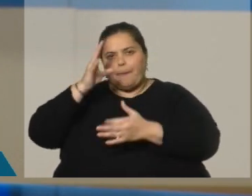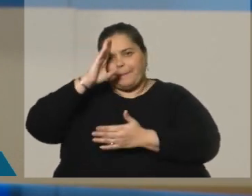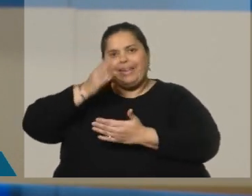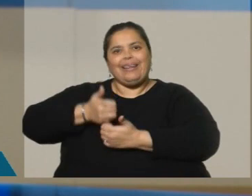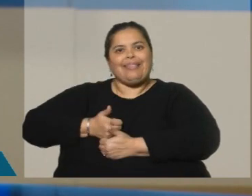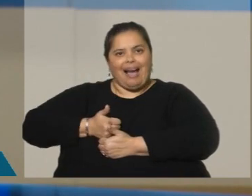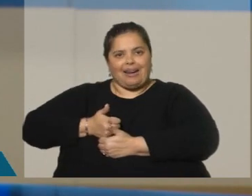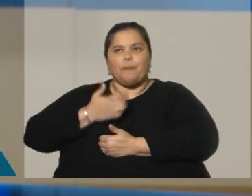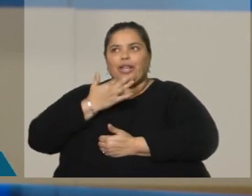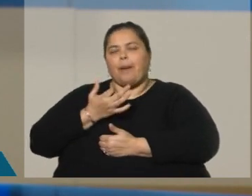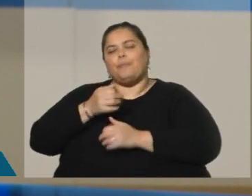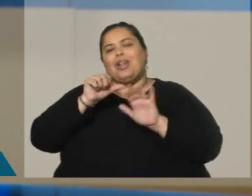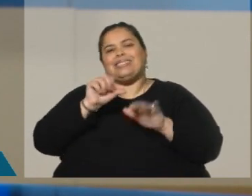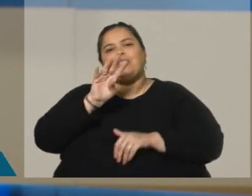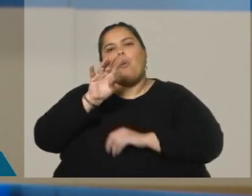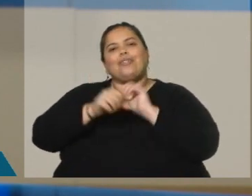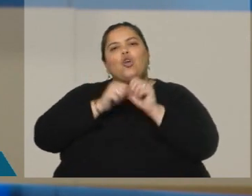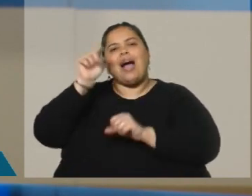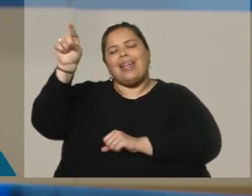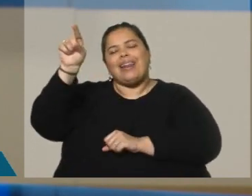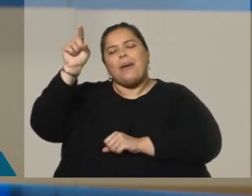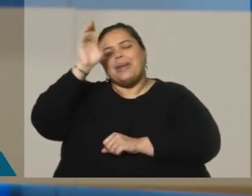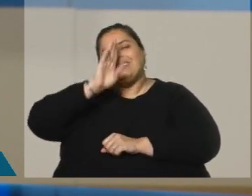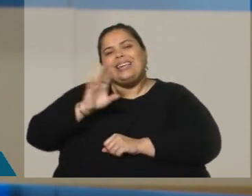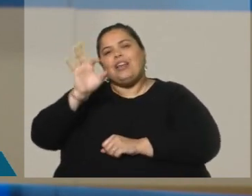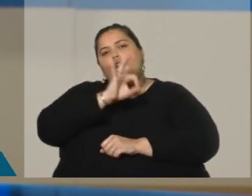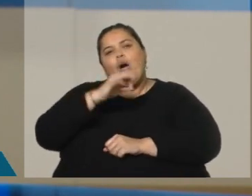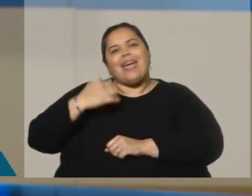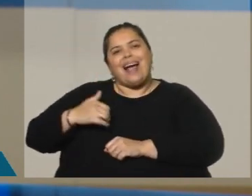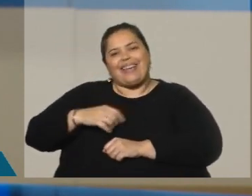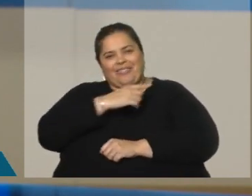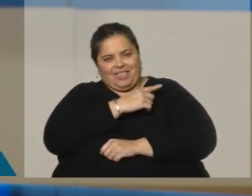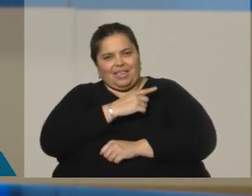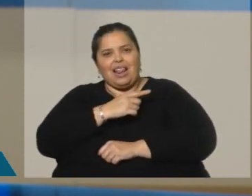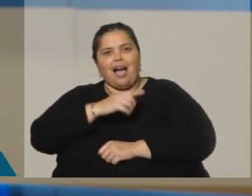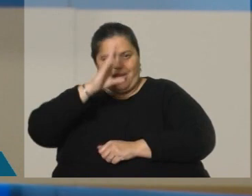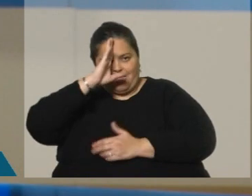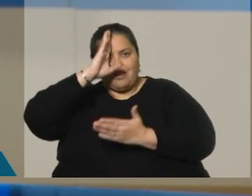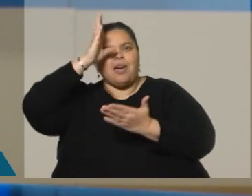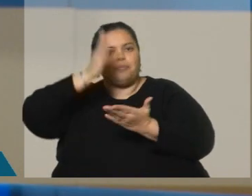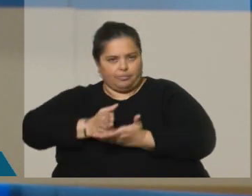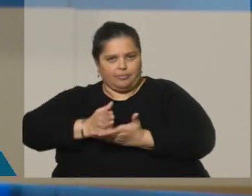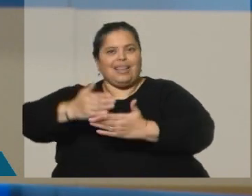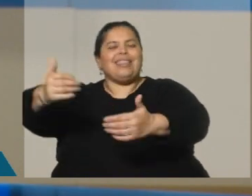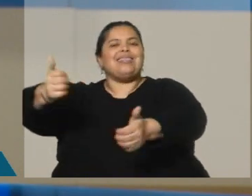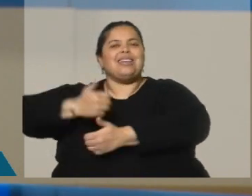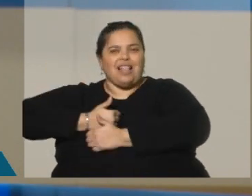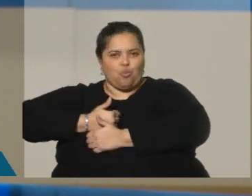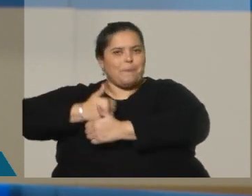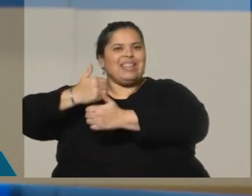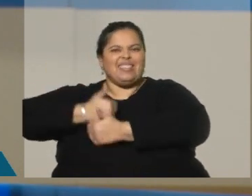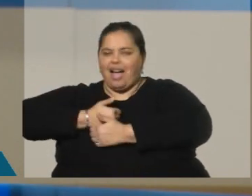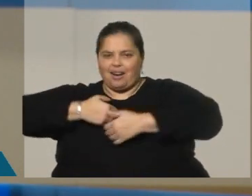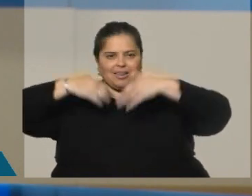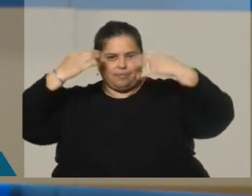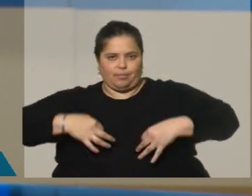64 en Brasil en el 66 en Argentina pues también hay un contexto Regional de golpe de estado y dictadura militares en el 66